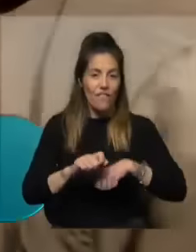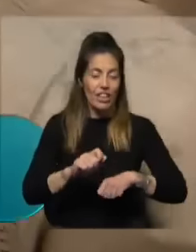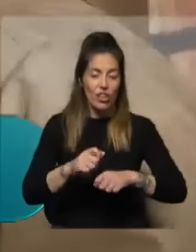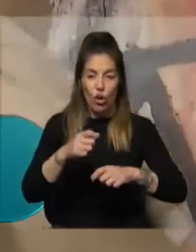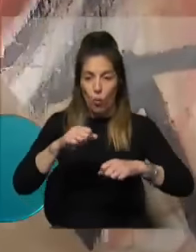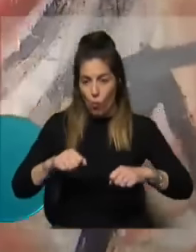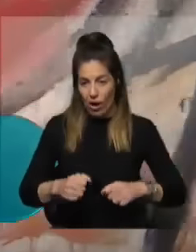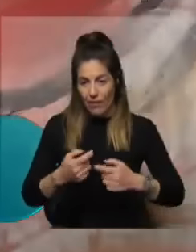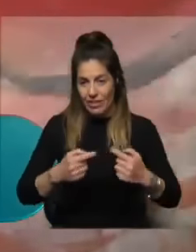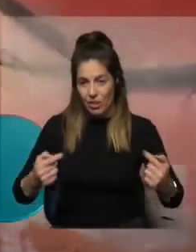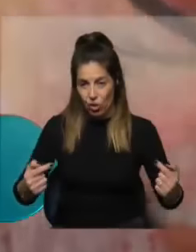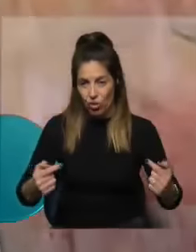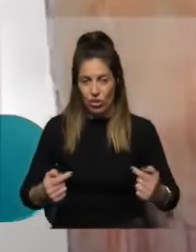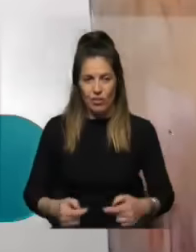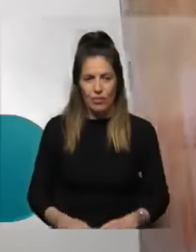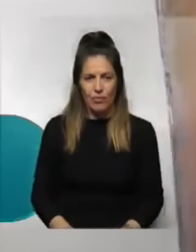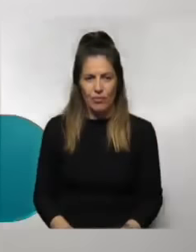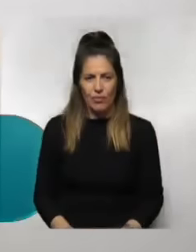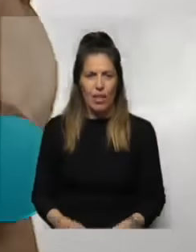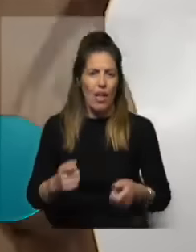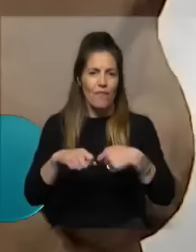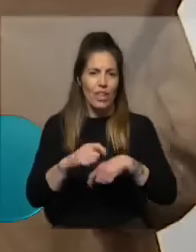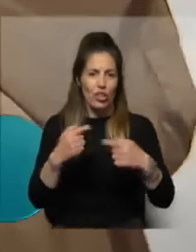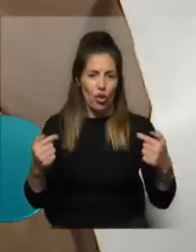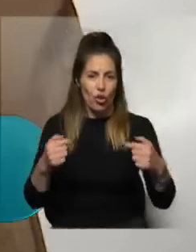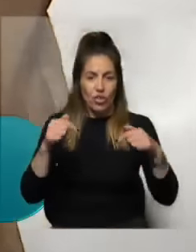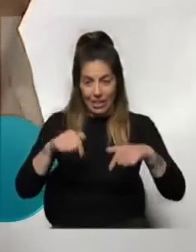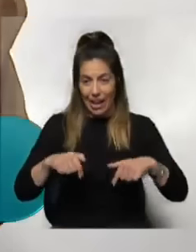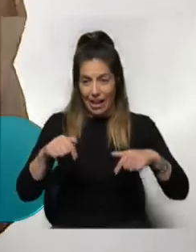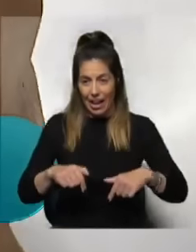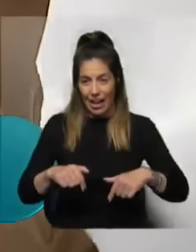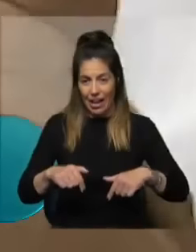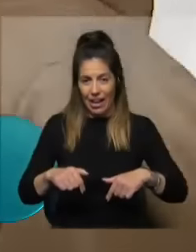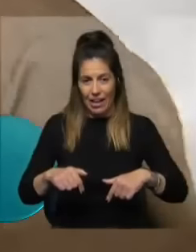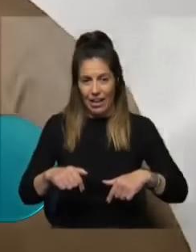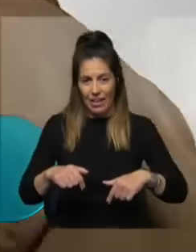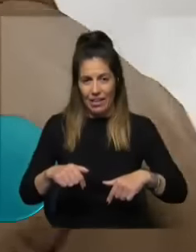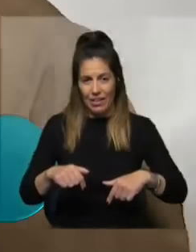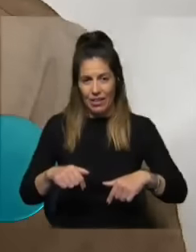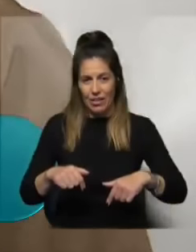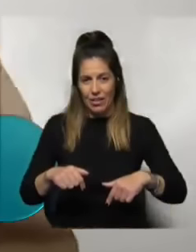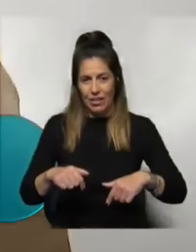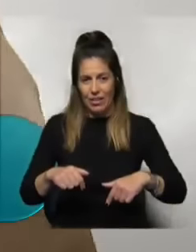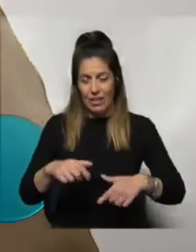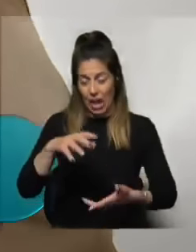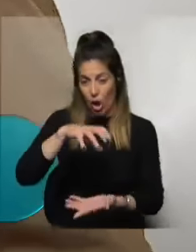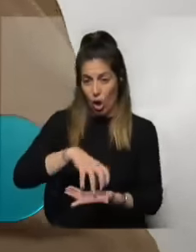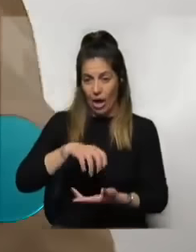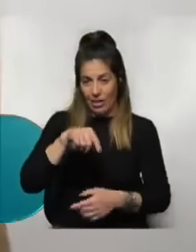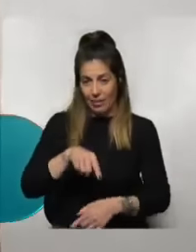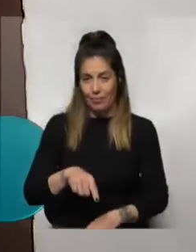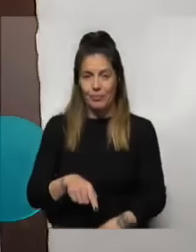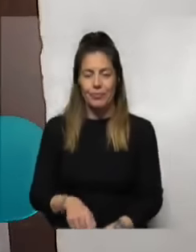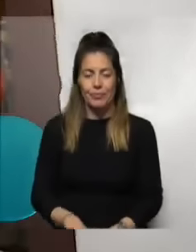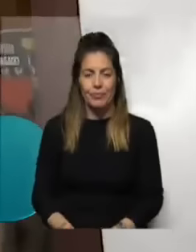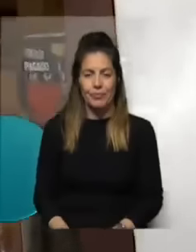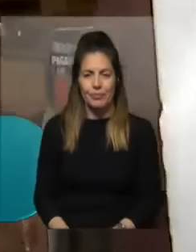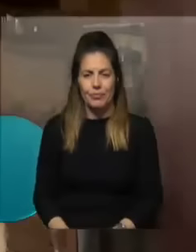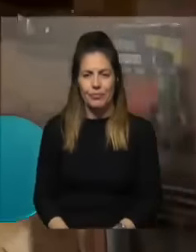muebles, vendo muchas de las cosas que están acá son del local. Y